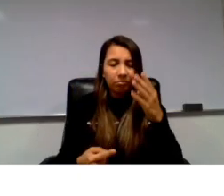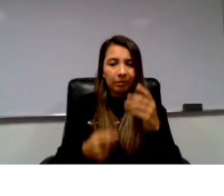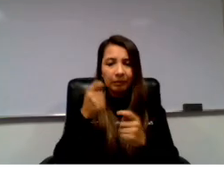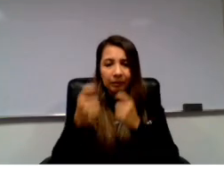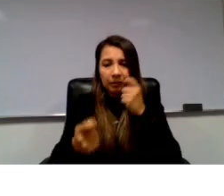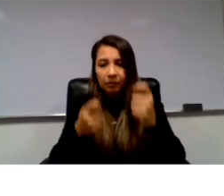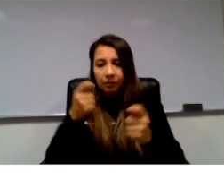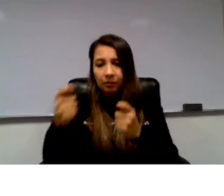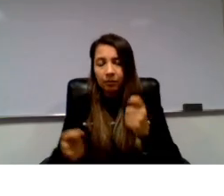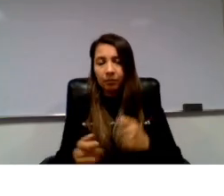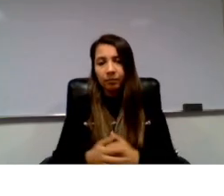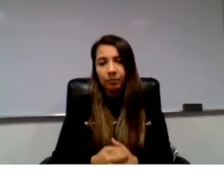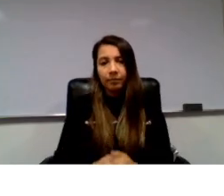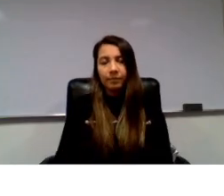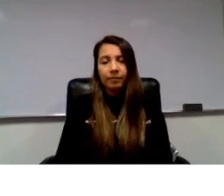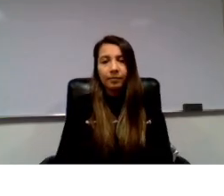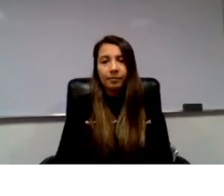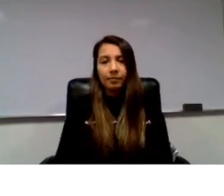¿no?